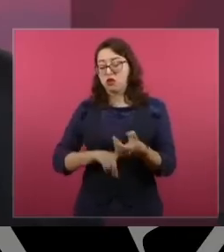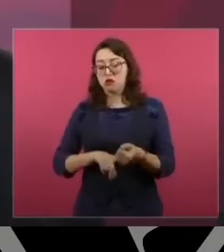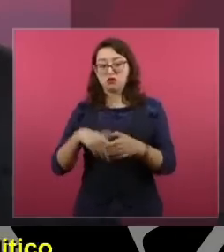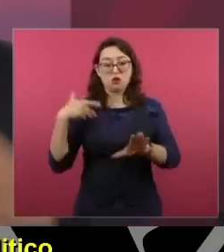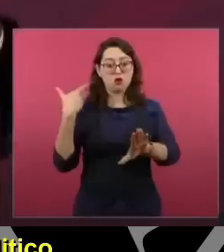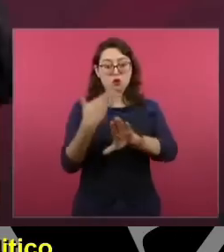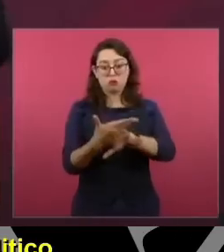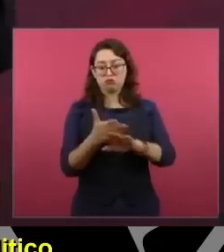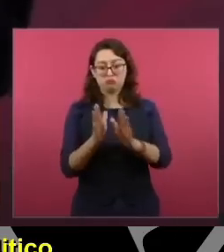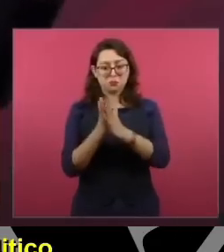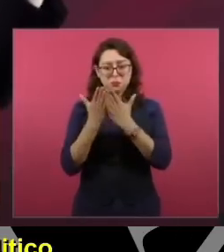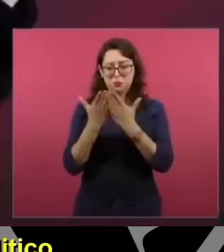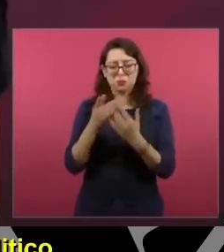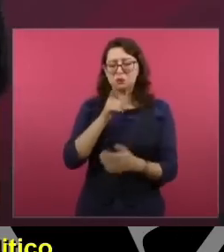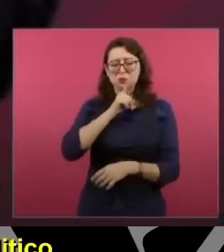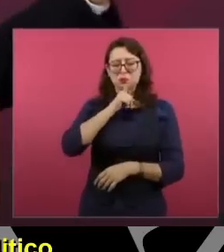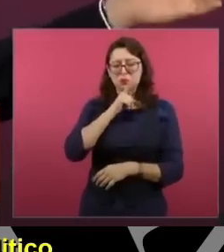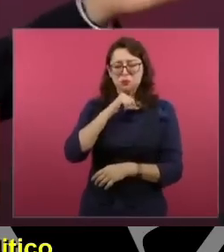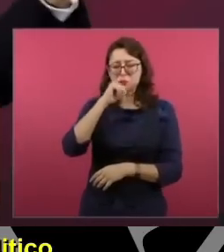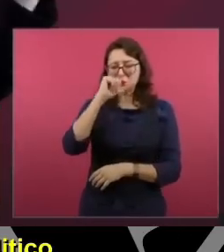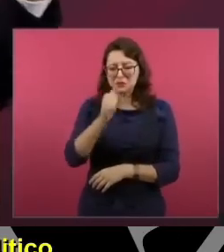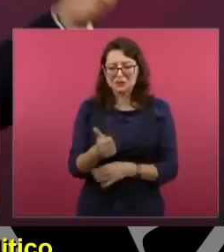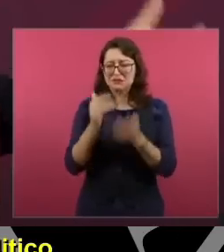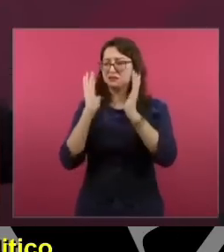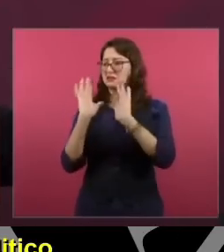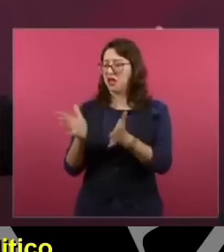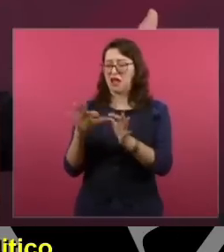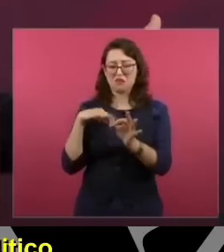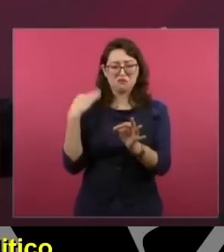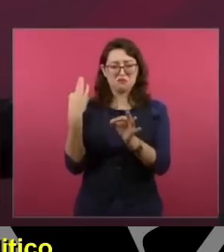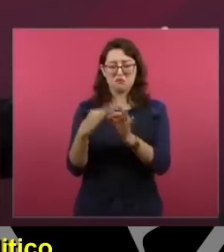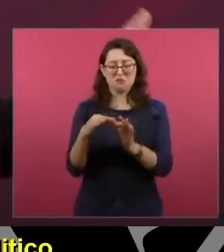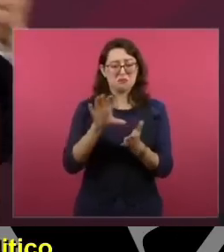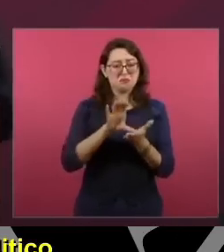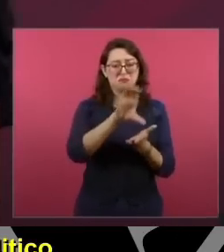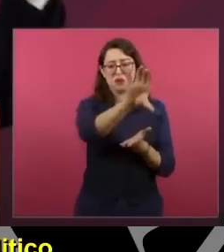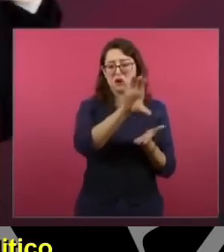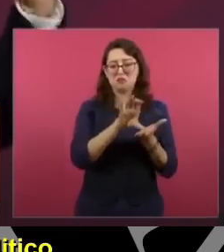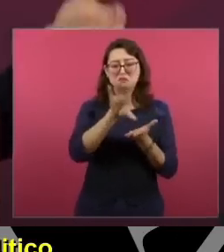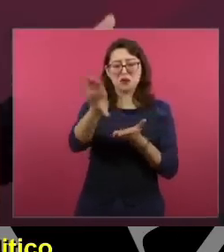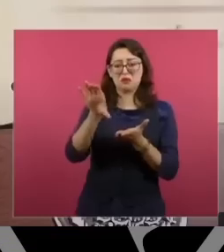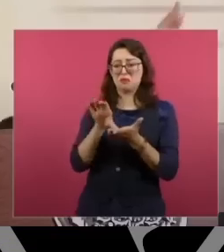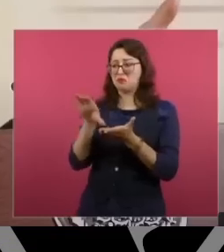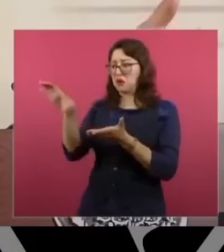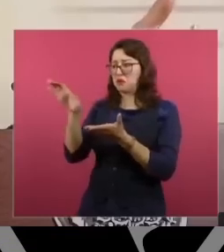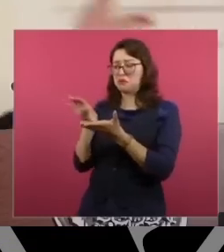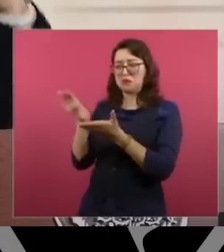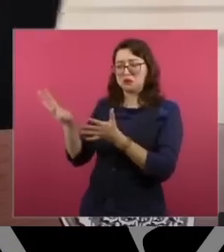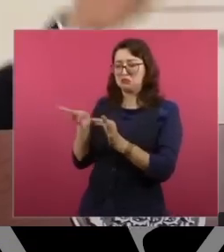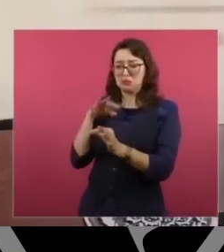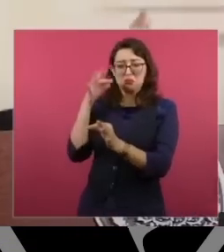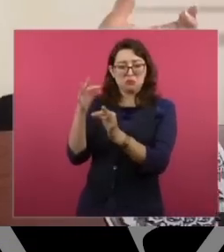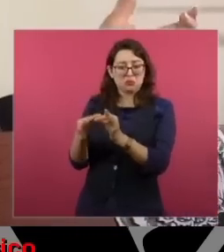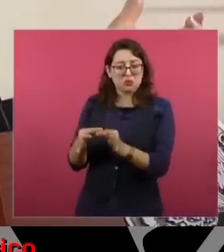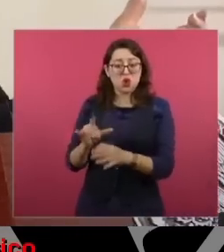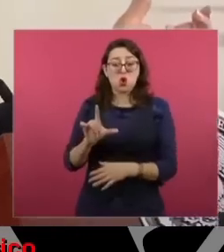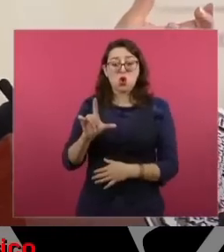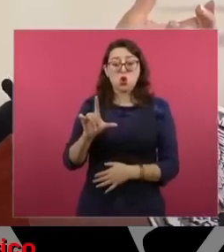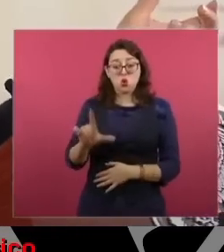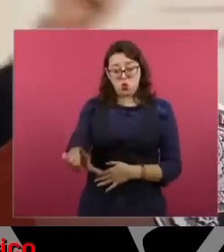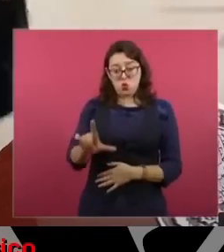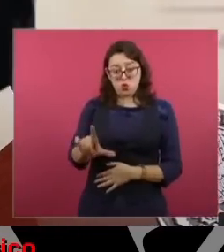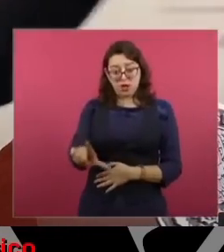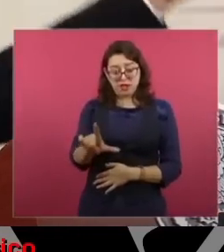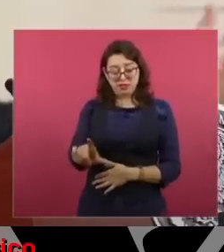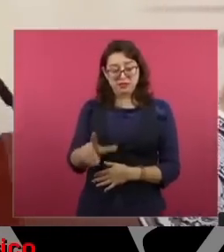ya están distribuidos y el lunes próximo es el regreso a clases